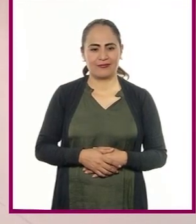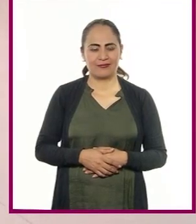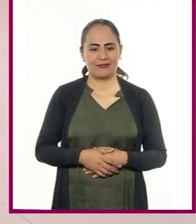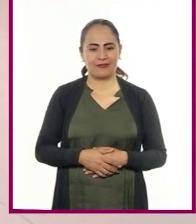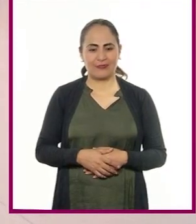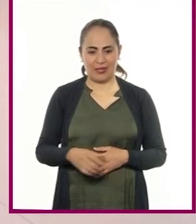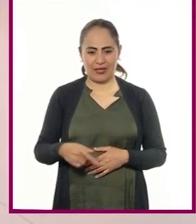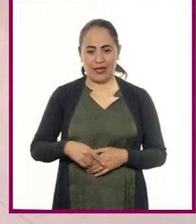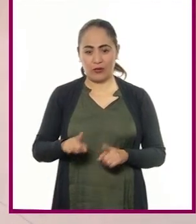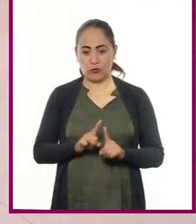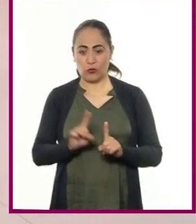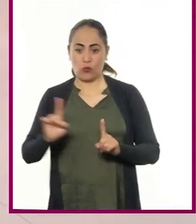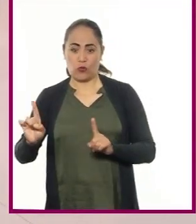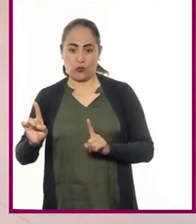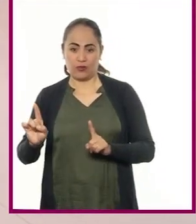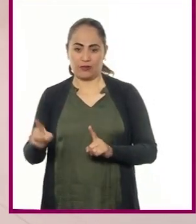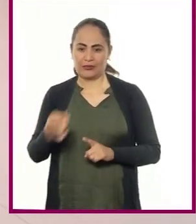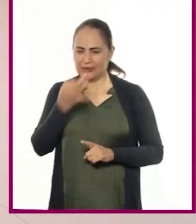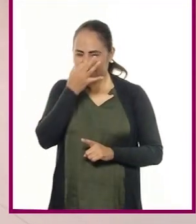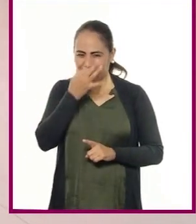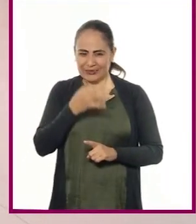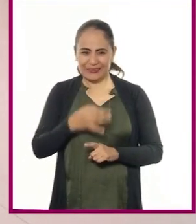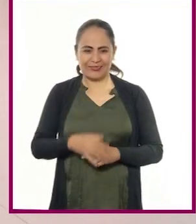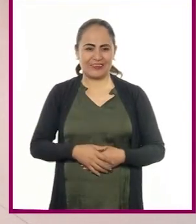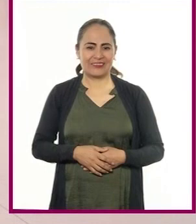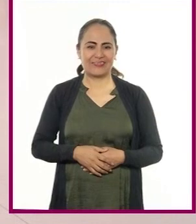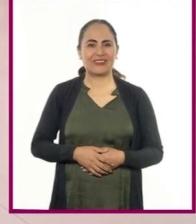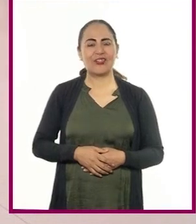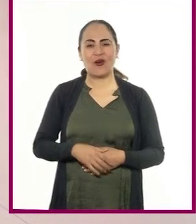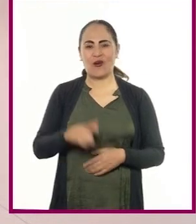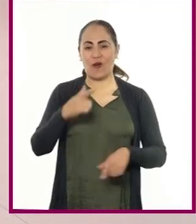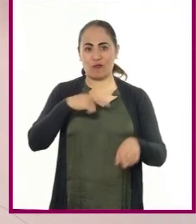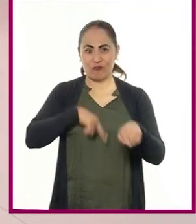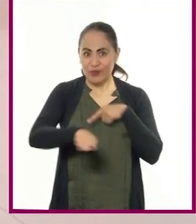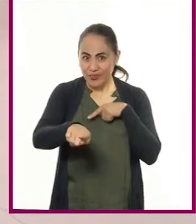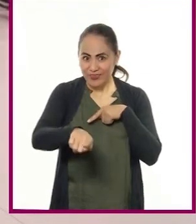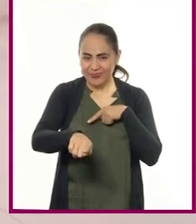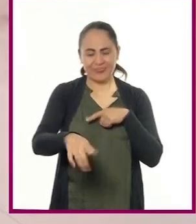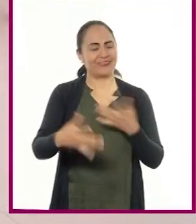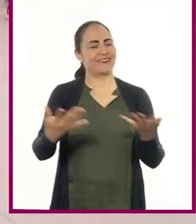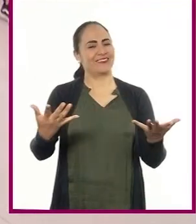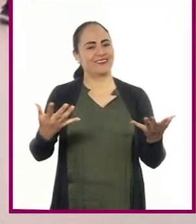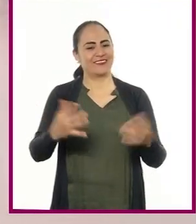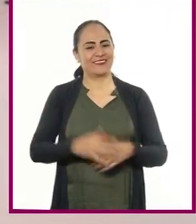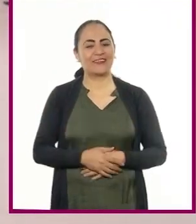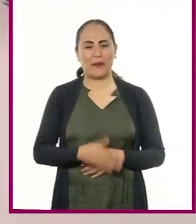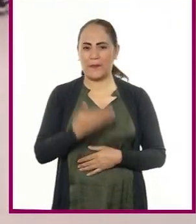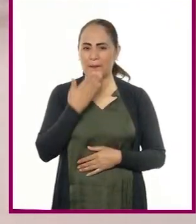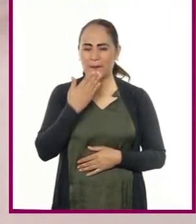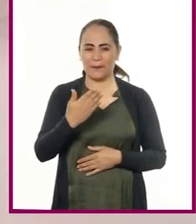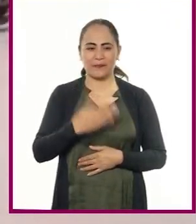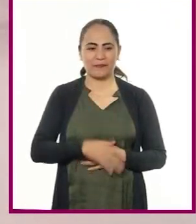Dani. Muy bien, Daniel. Toma. Ahora soy. ¡Gol! Era la África. Bien, Daniel.